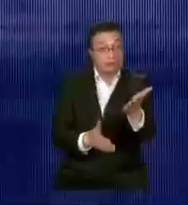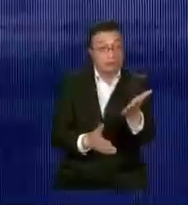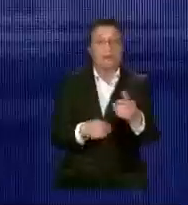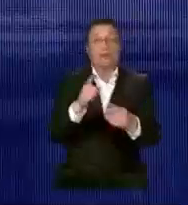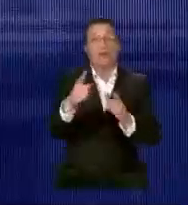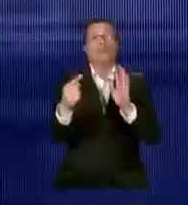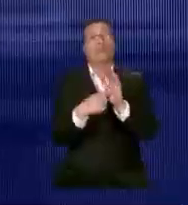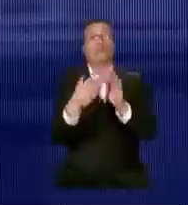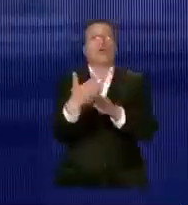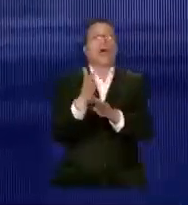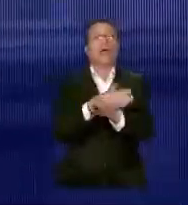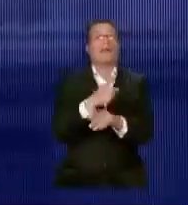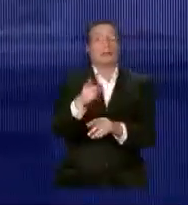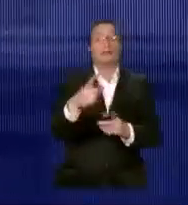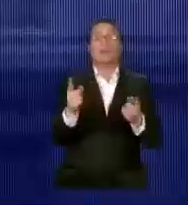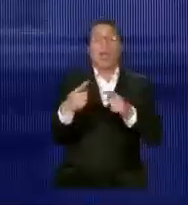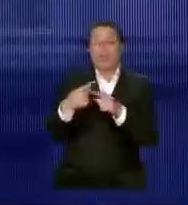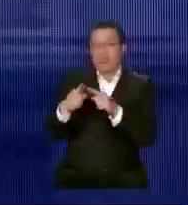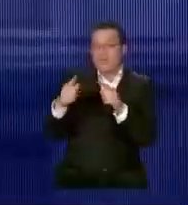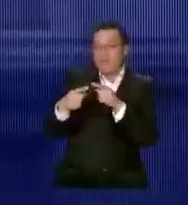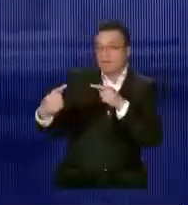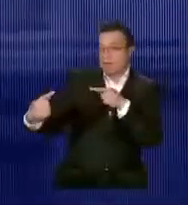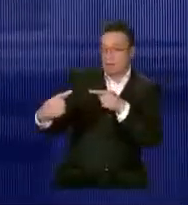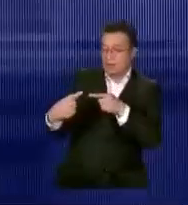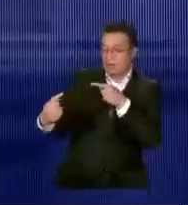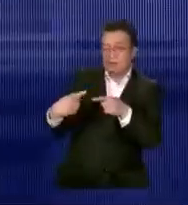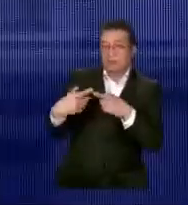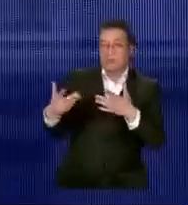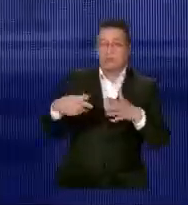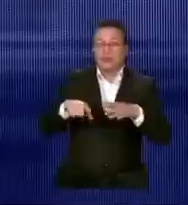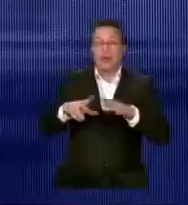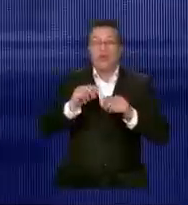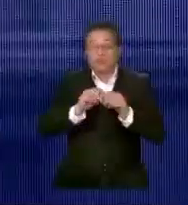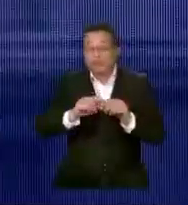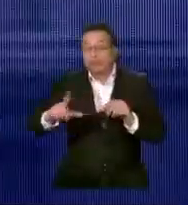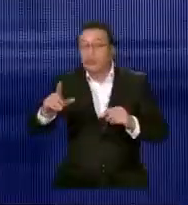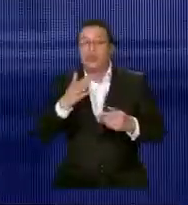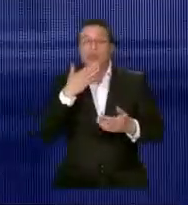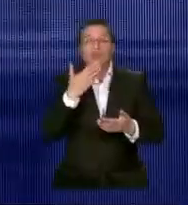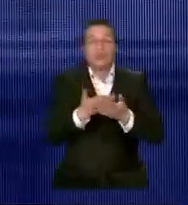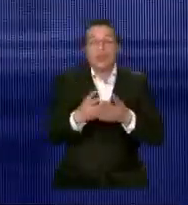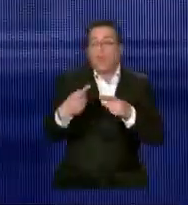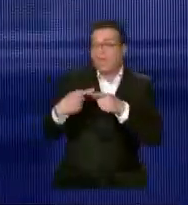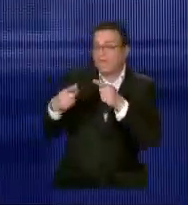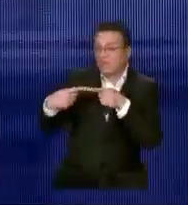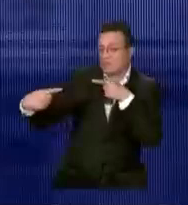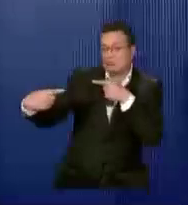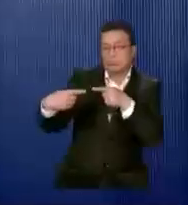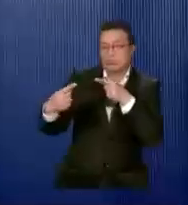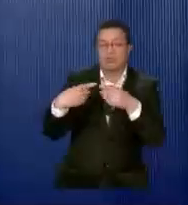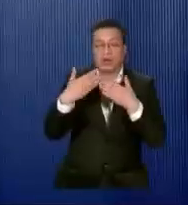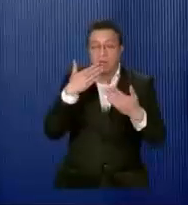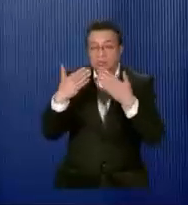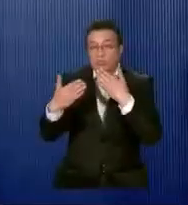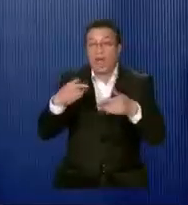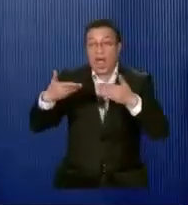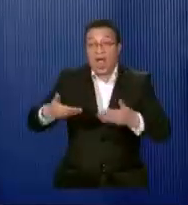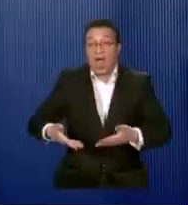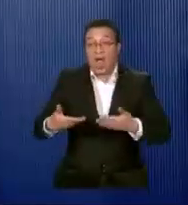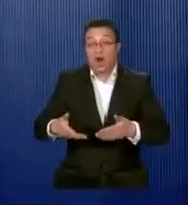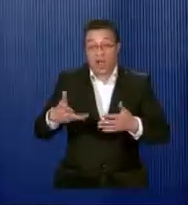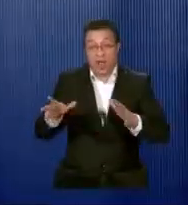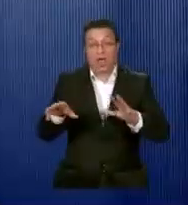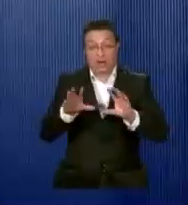punto anterior, más allá de las diferencias que tengamos sobre el momento de origen, más allá de las diferencias que tengamos sobre los debates que se están dando actualmente